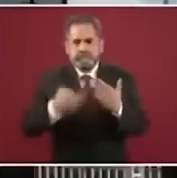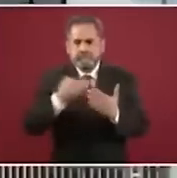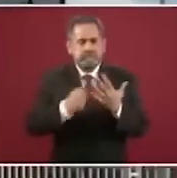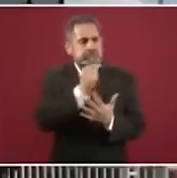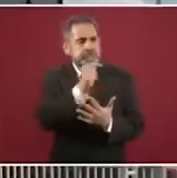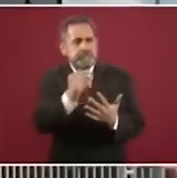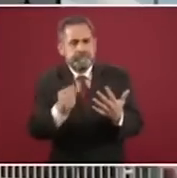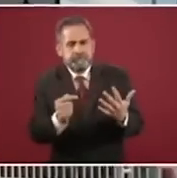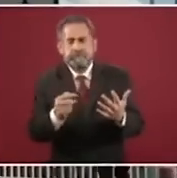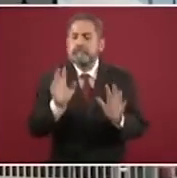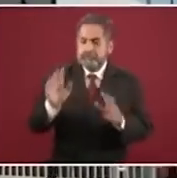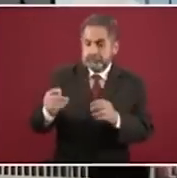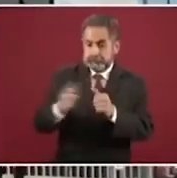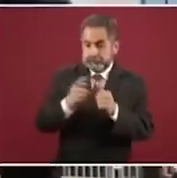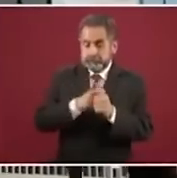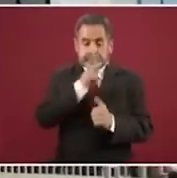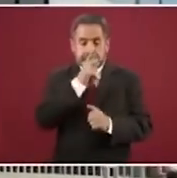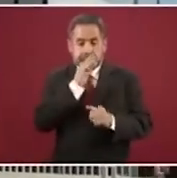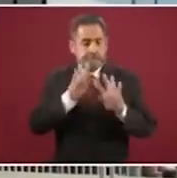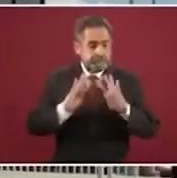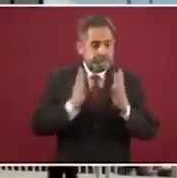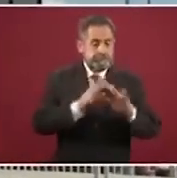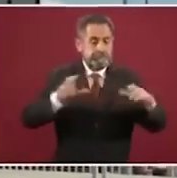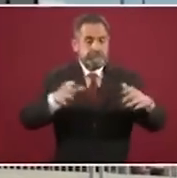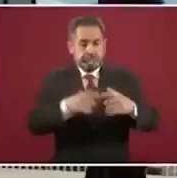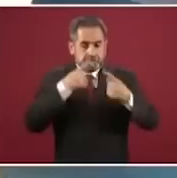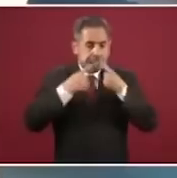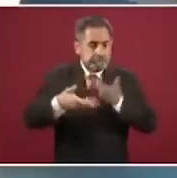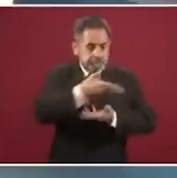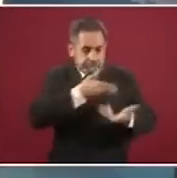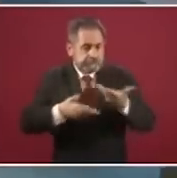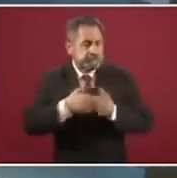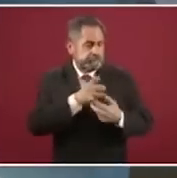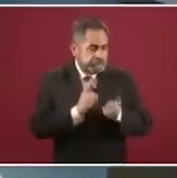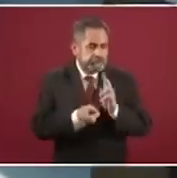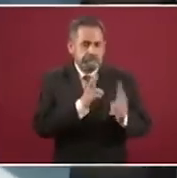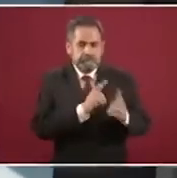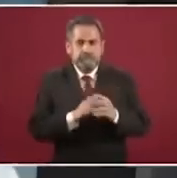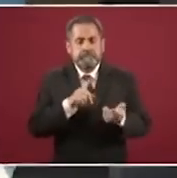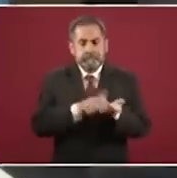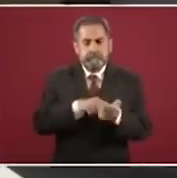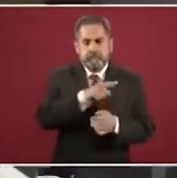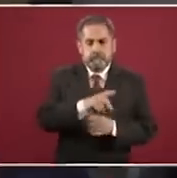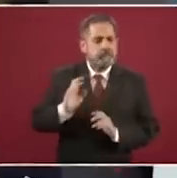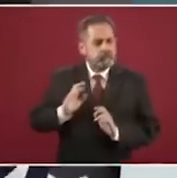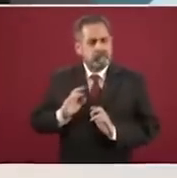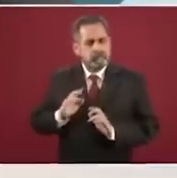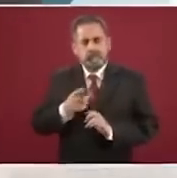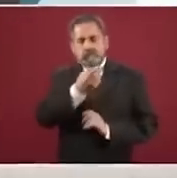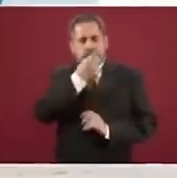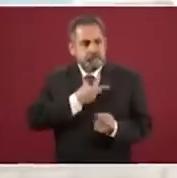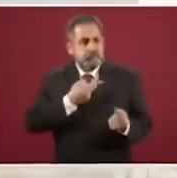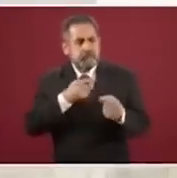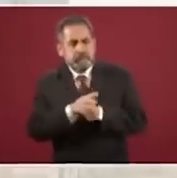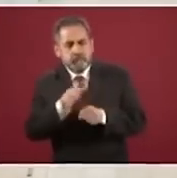primero nos reunimos con los padres de familia, primero nos reunimos con ellos y ellos ya nos dan la palabra que cuál se va a hacer